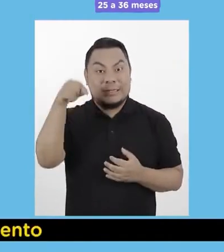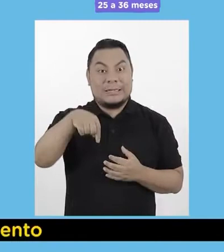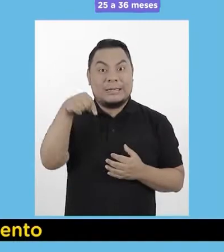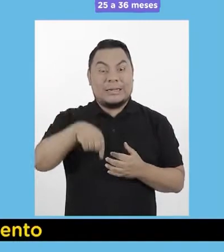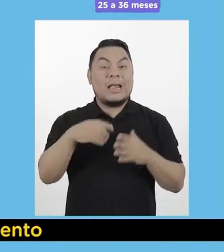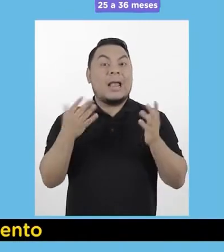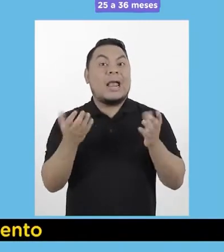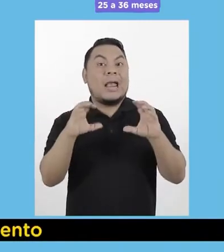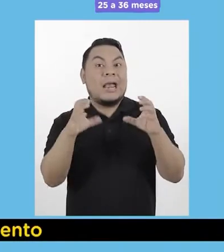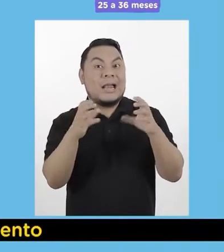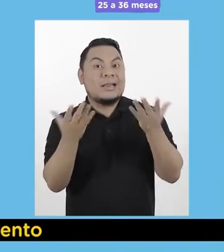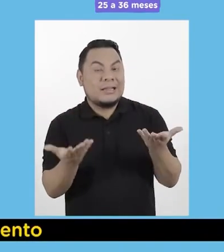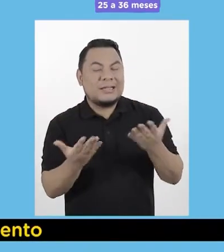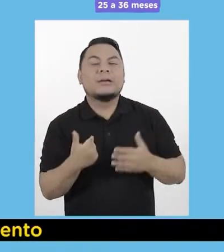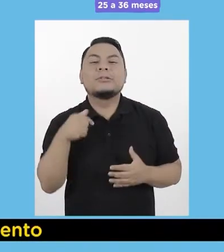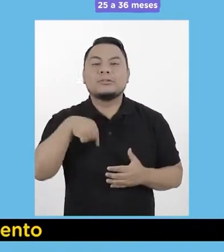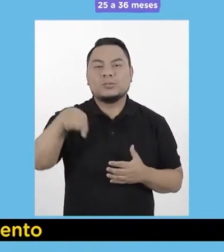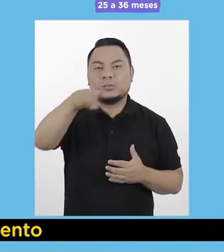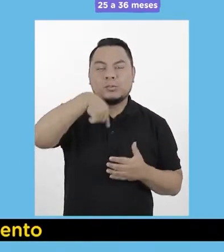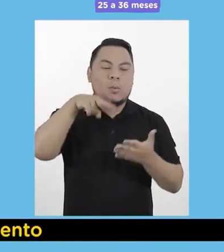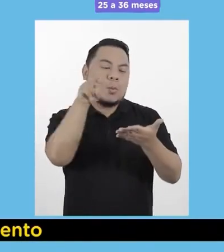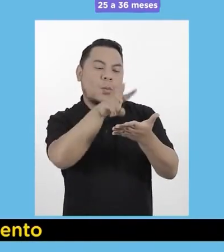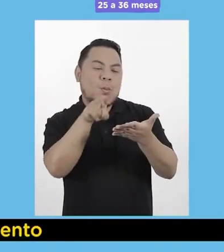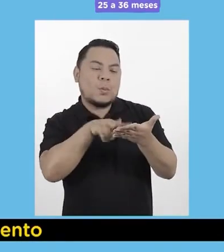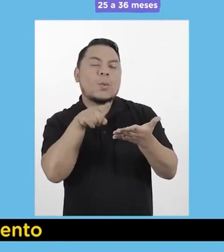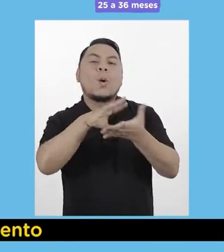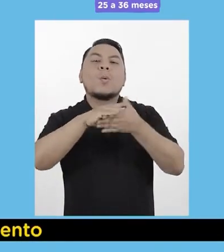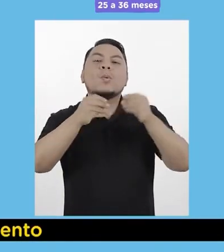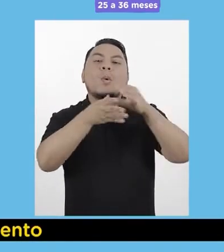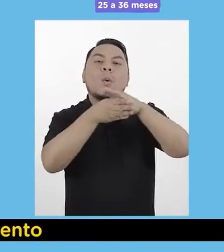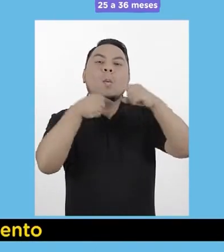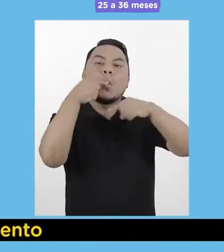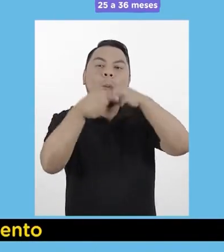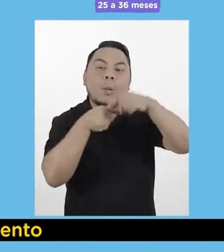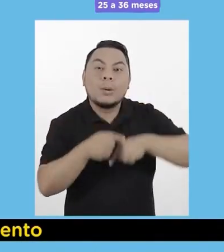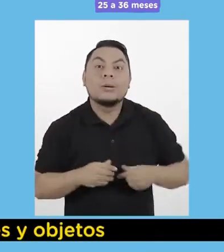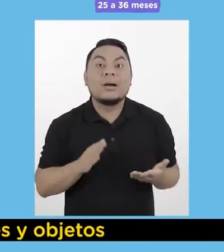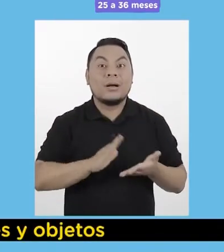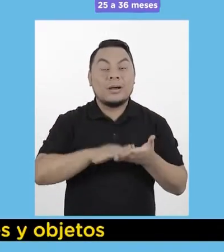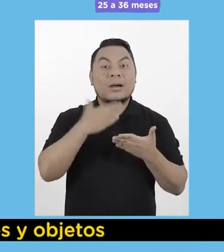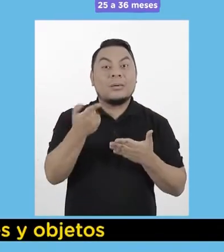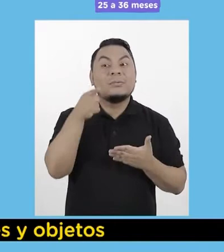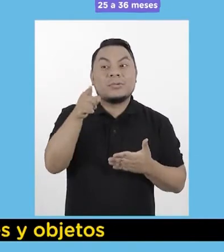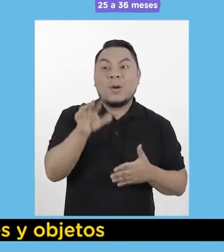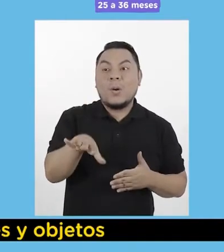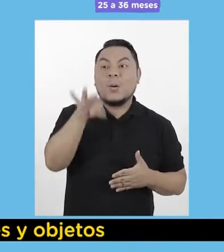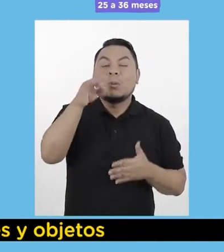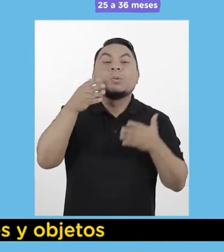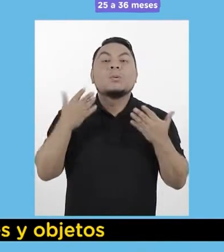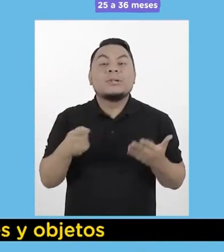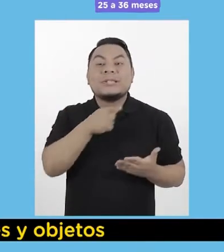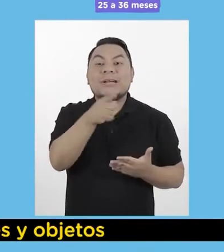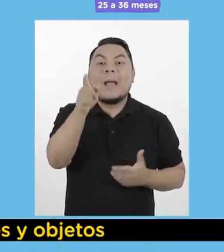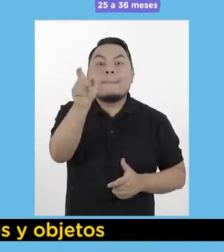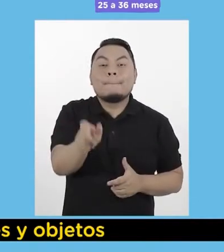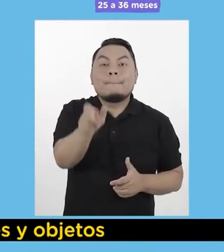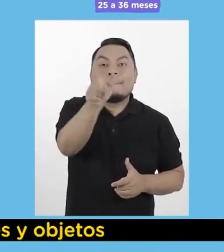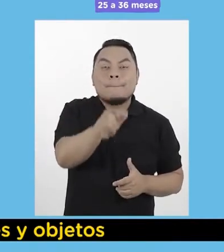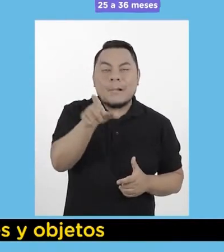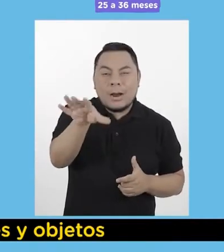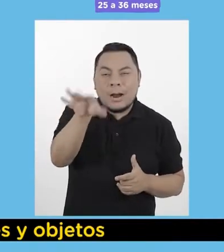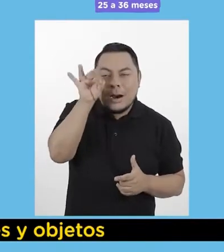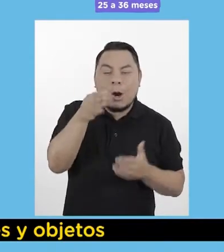¡Familias! En este episodio leeremos un cuento y luego encontraremos a